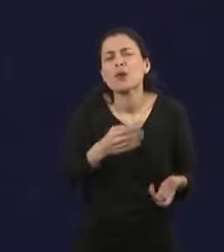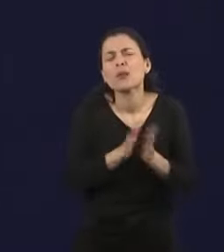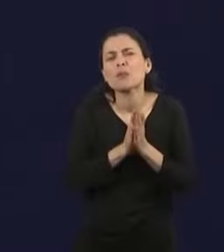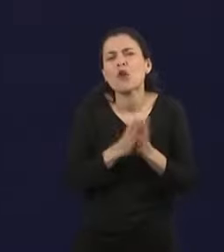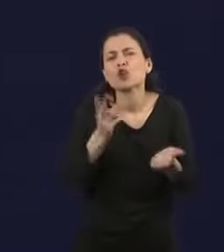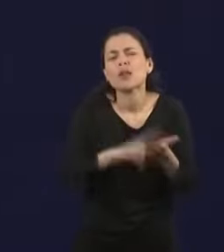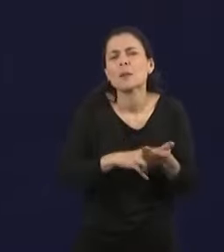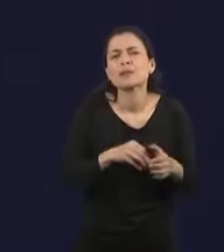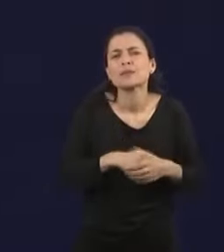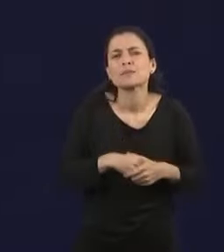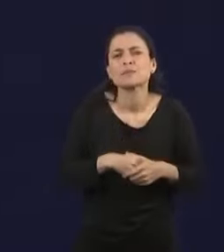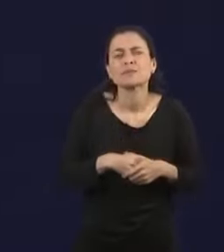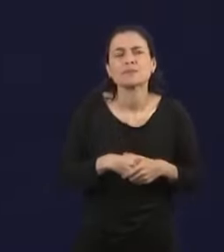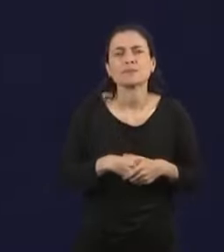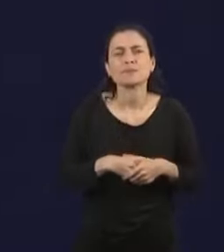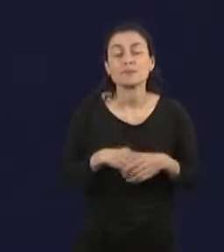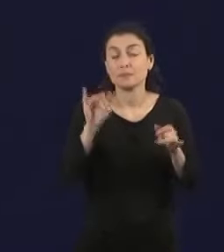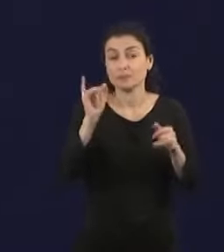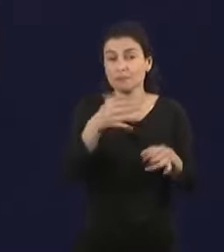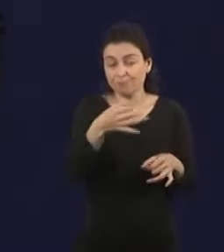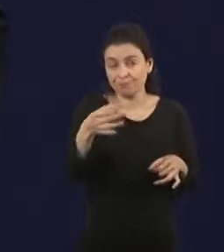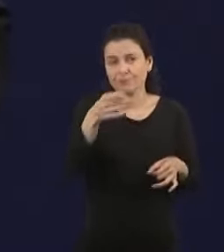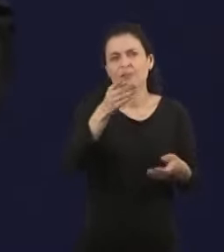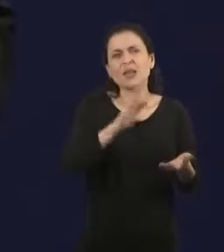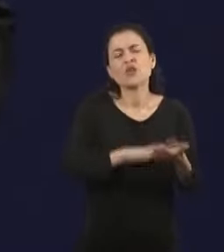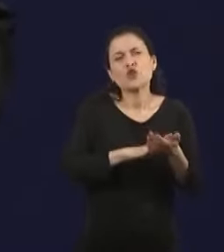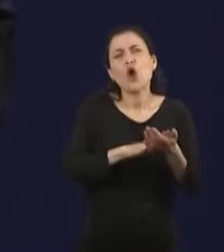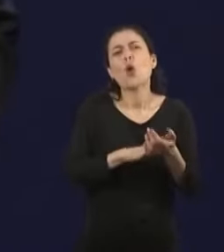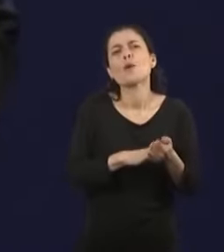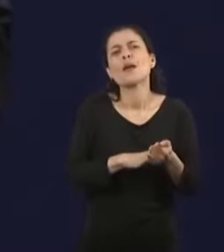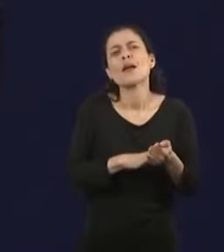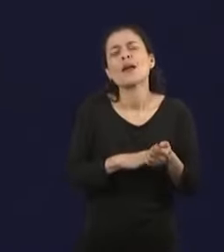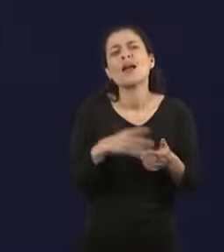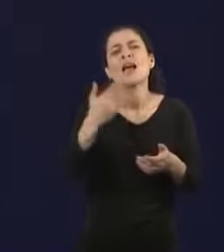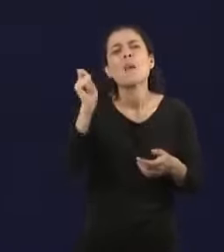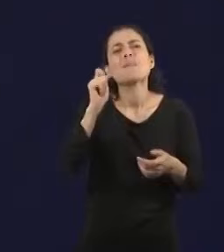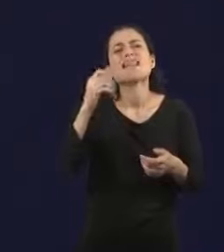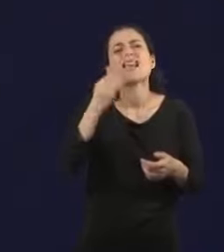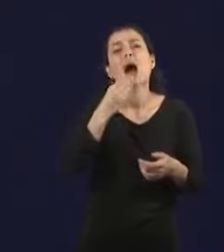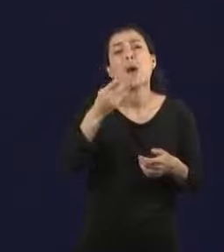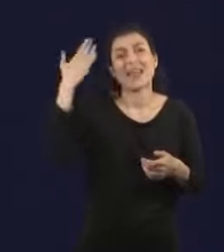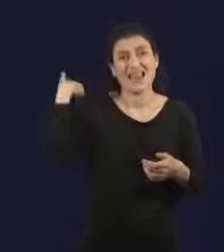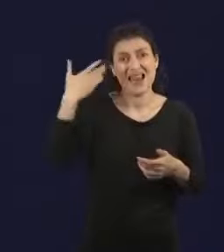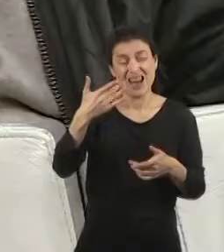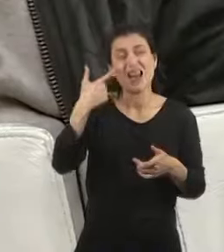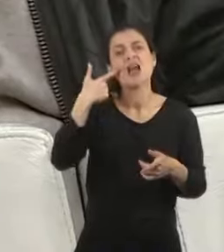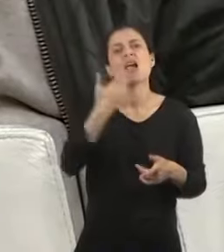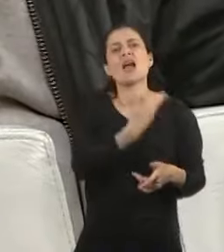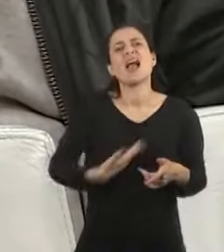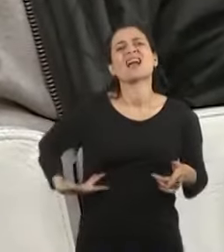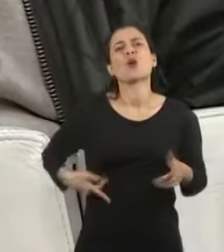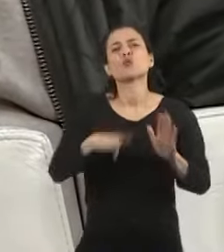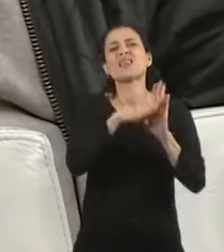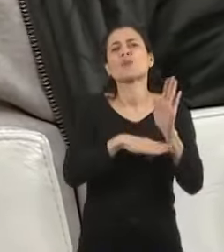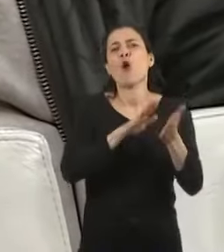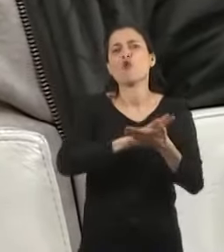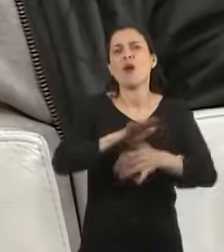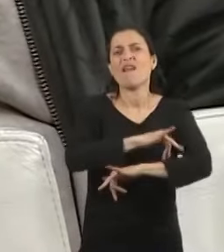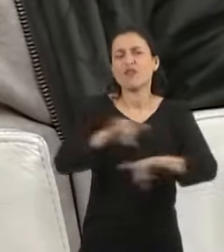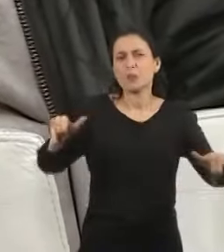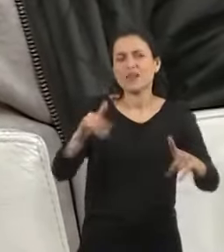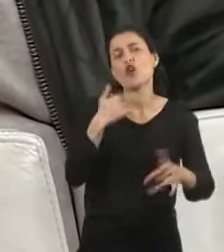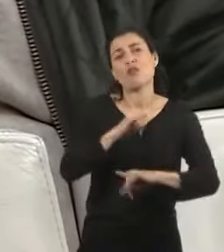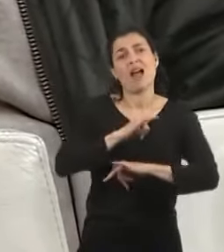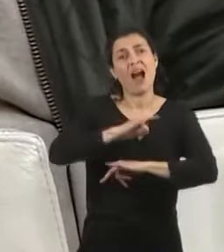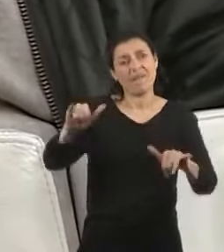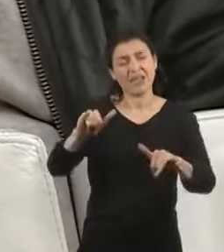sí e Era sobre una resolución que salió en abril eh del ejecutivo por el que el servicio de asistencia de